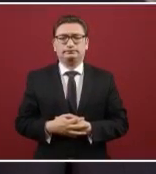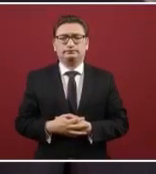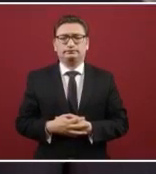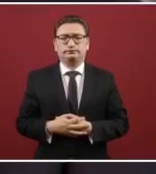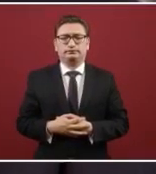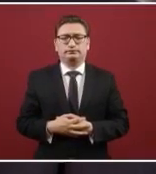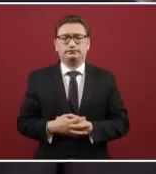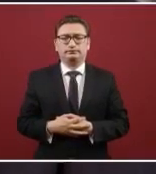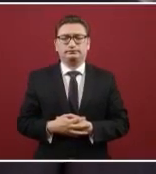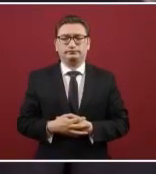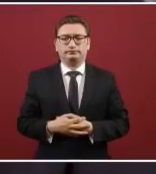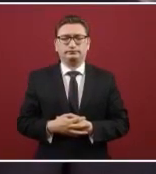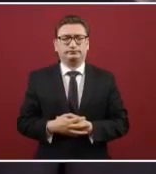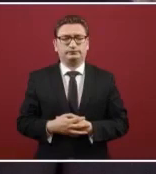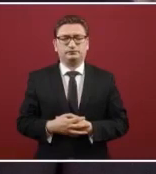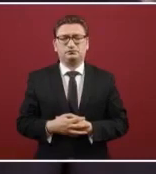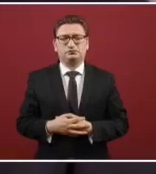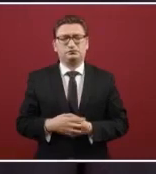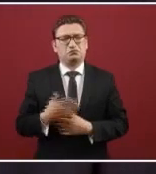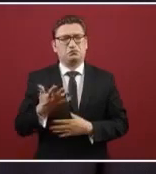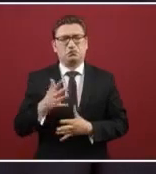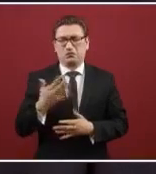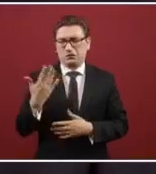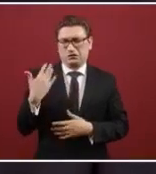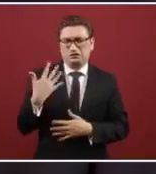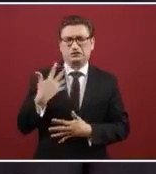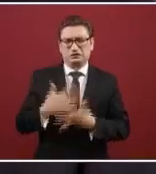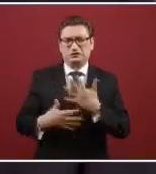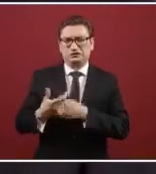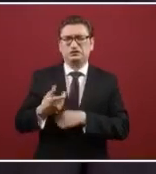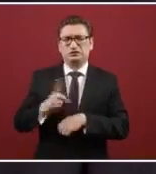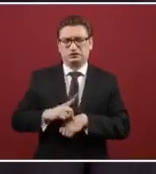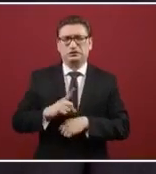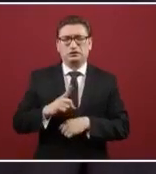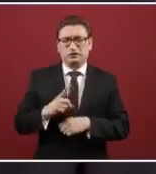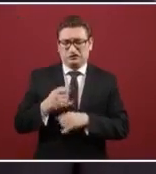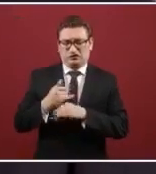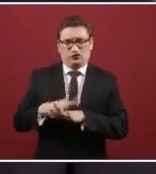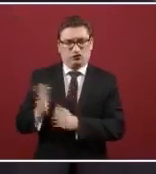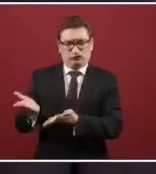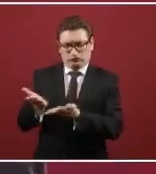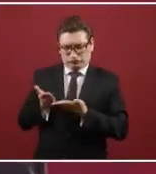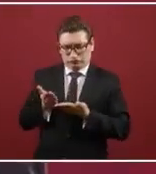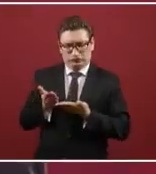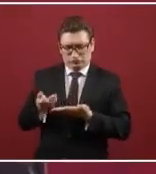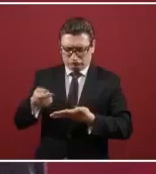hasta hace 15 días el informe que me presentaron